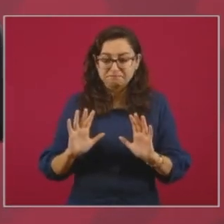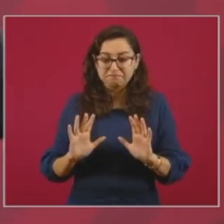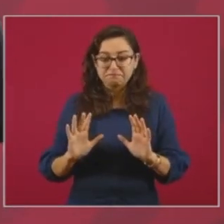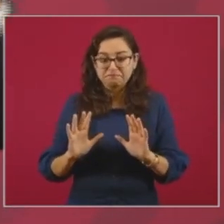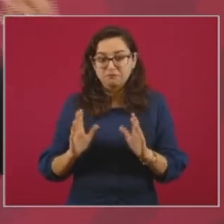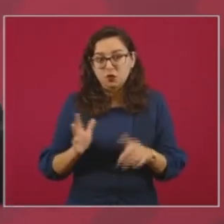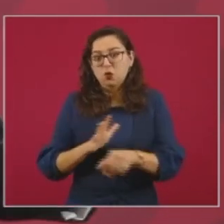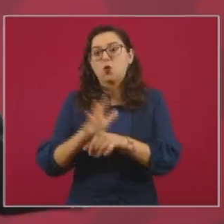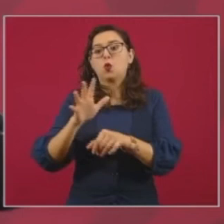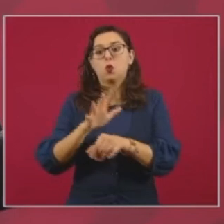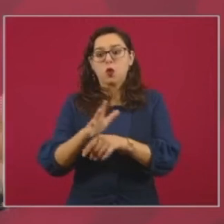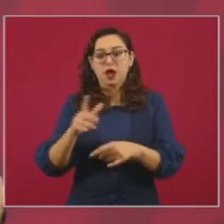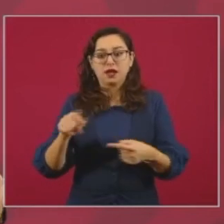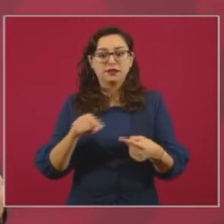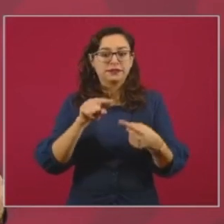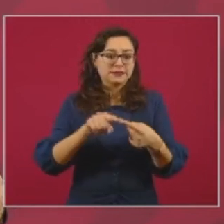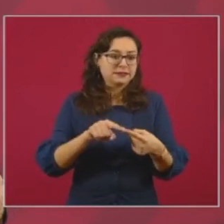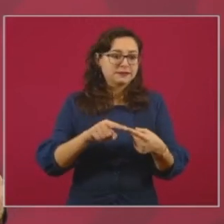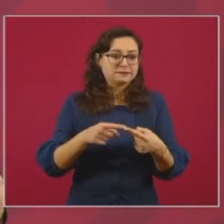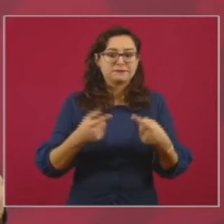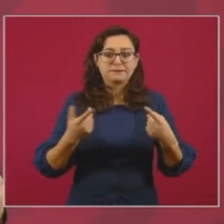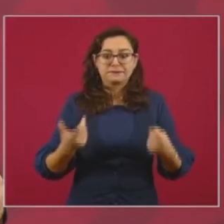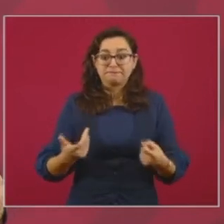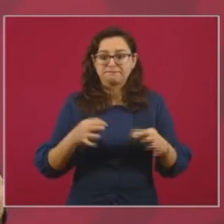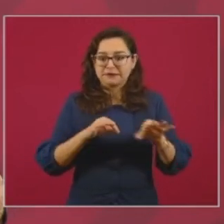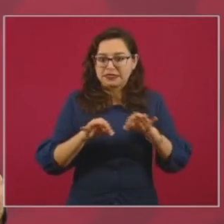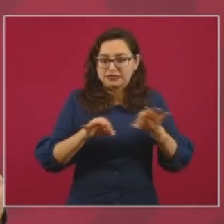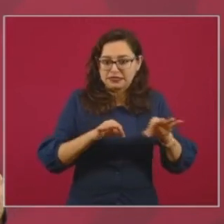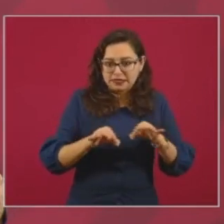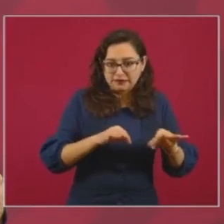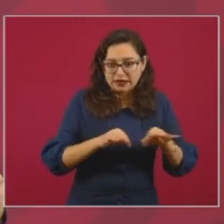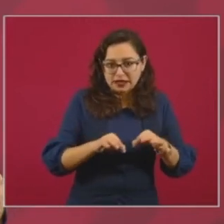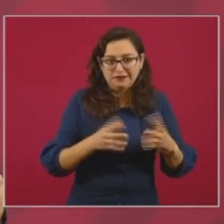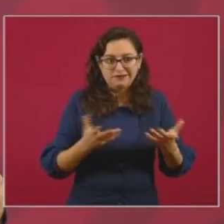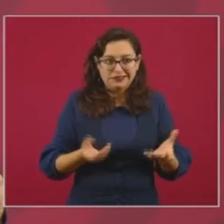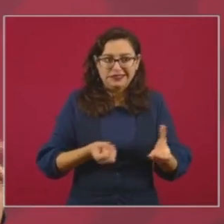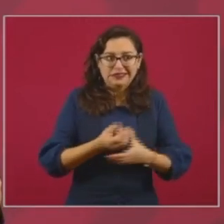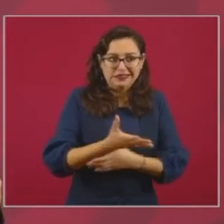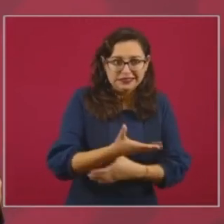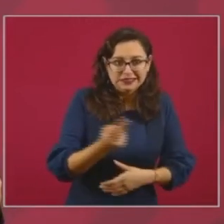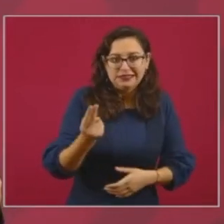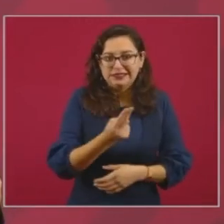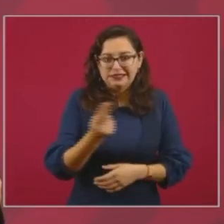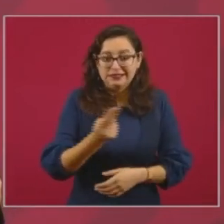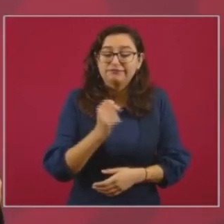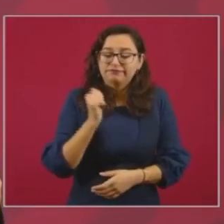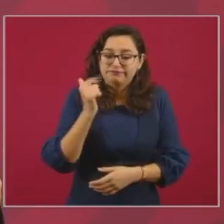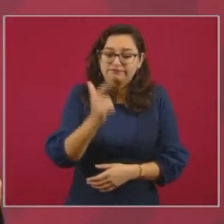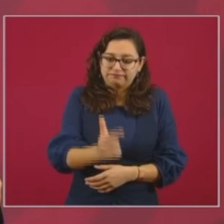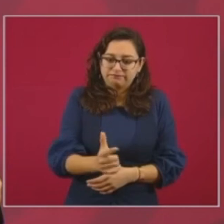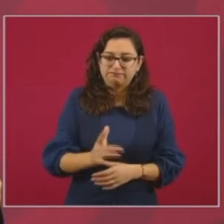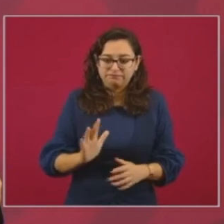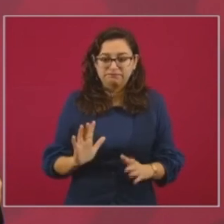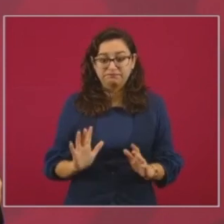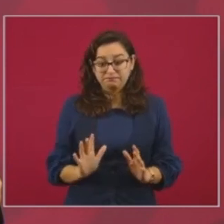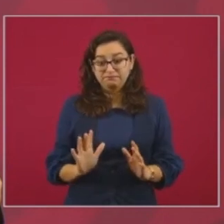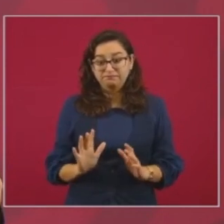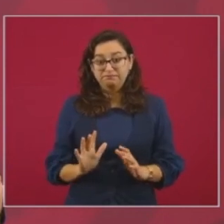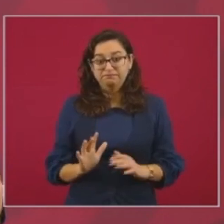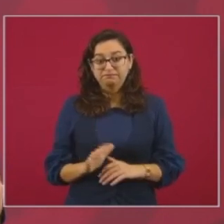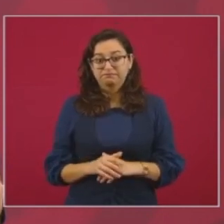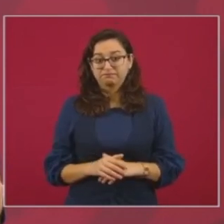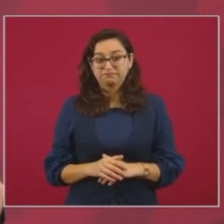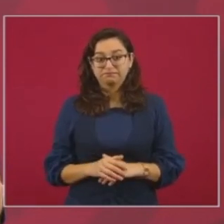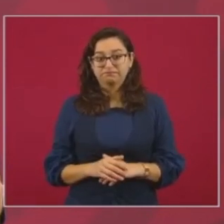pues el que podamos tener la necesidad de ir a la calle, de estar en la calle,